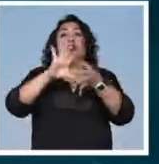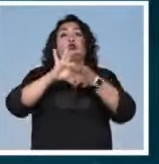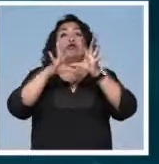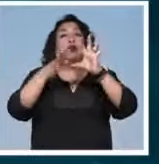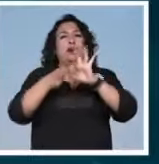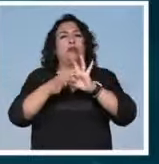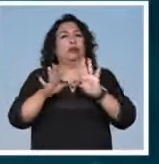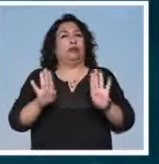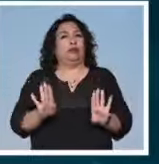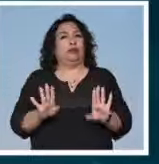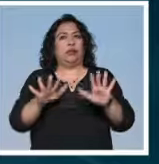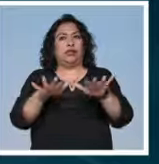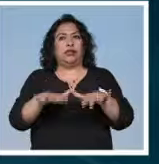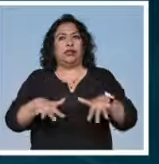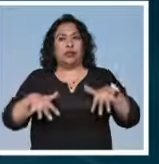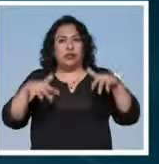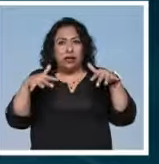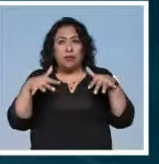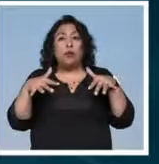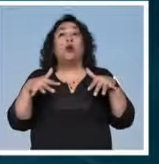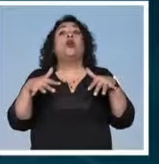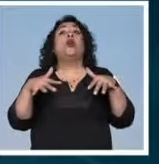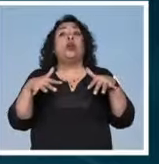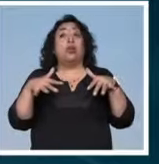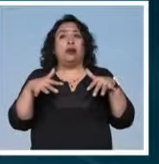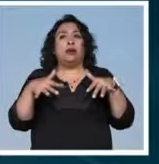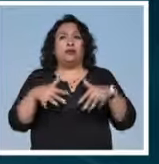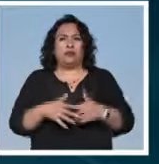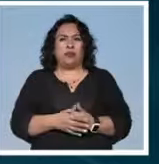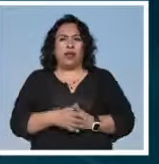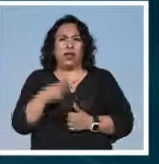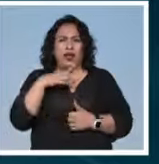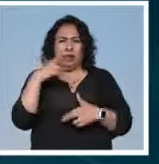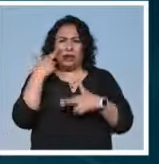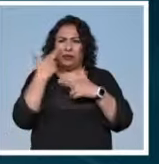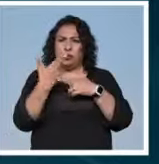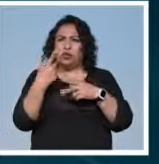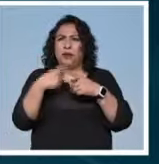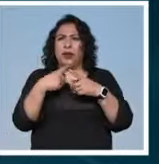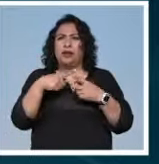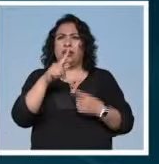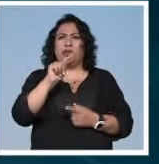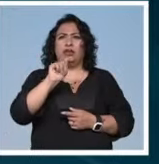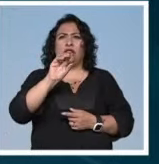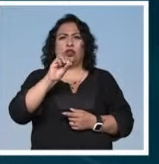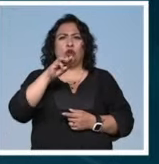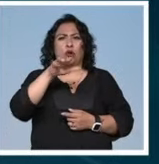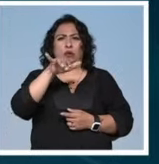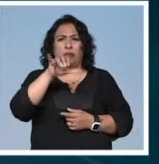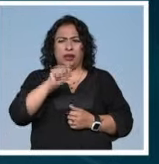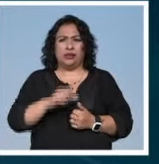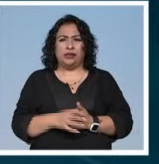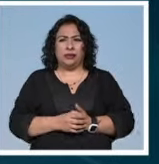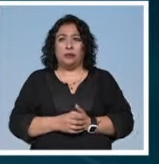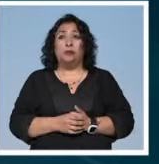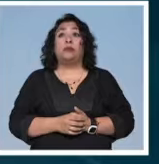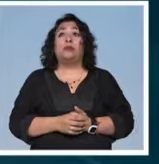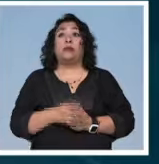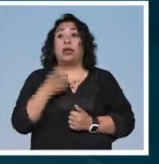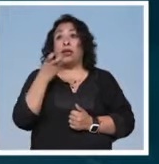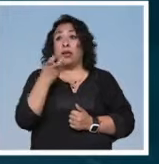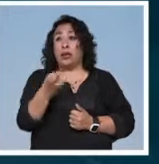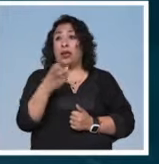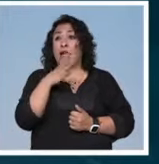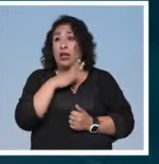una particular ceremonia de inauguración que estará a cargo del joven artista escénico Tomás Joly. Está